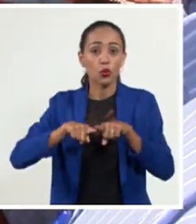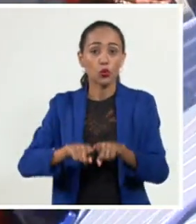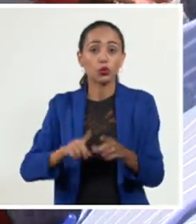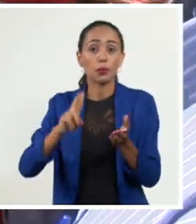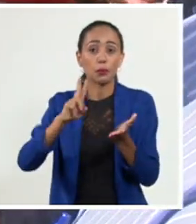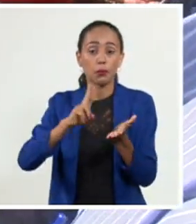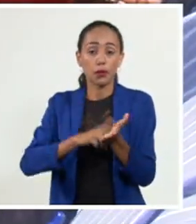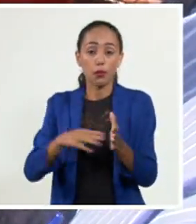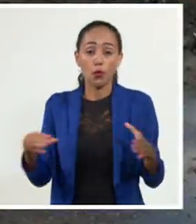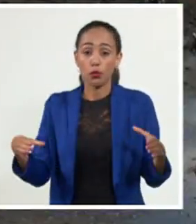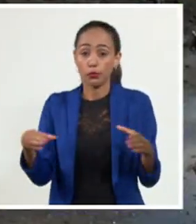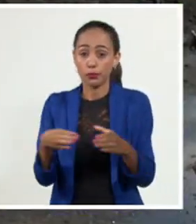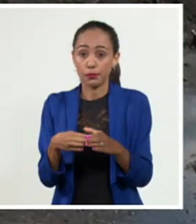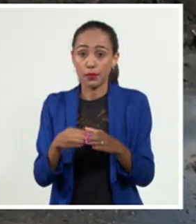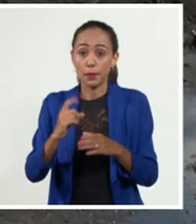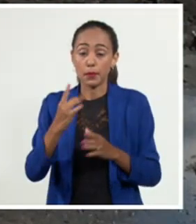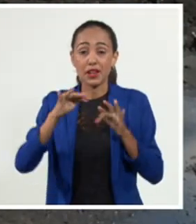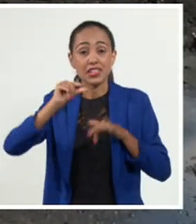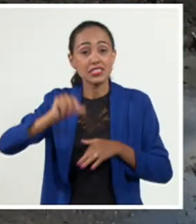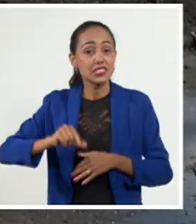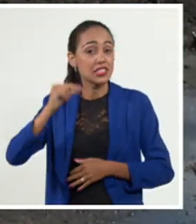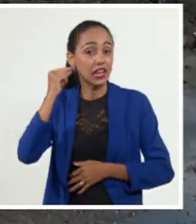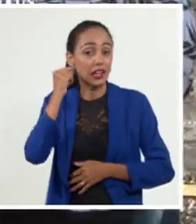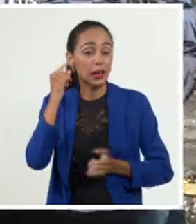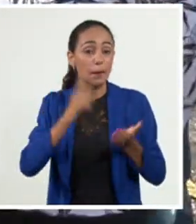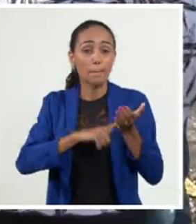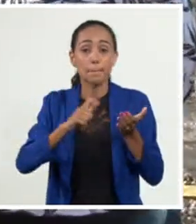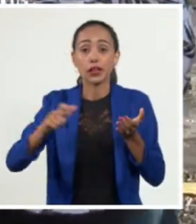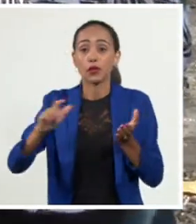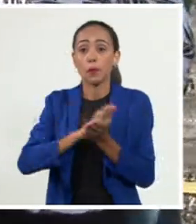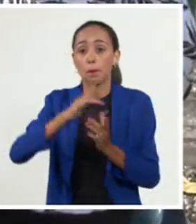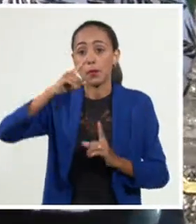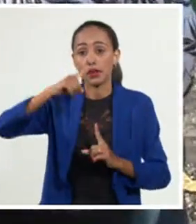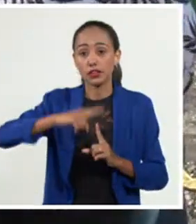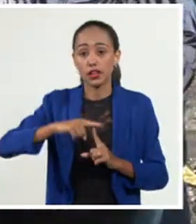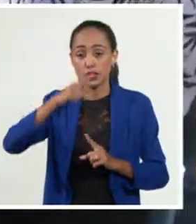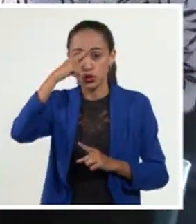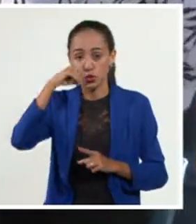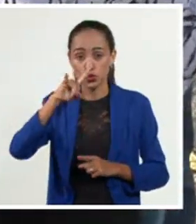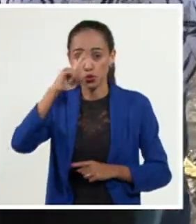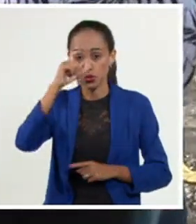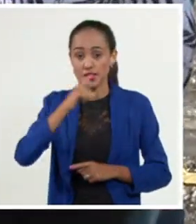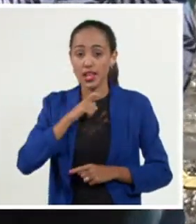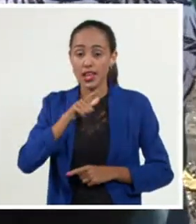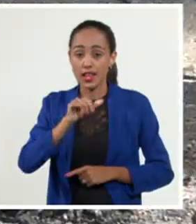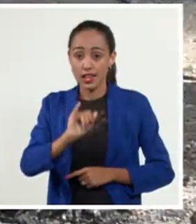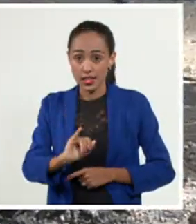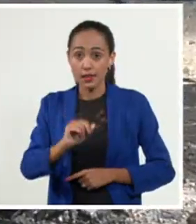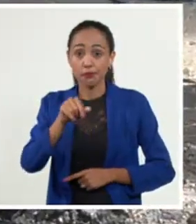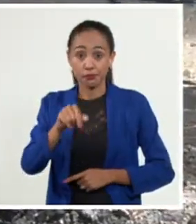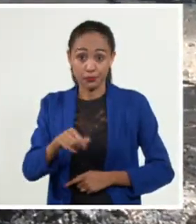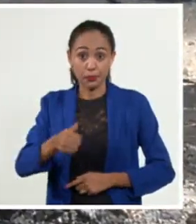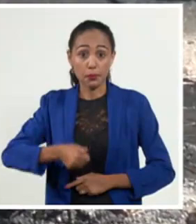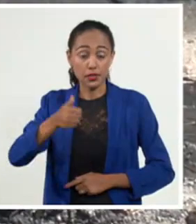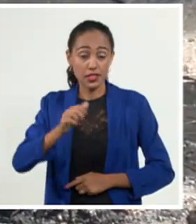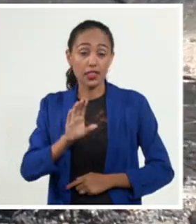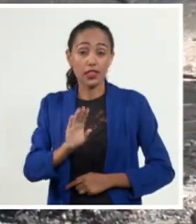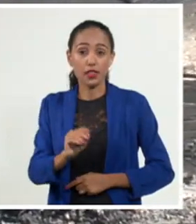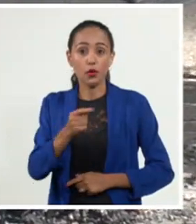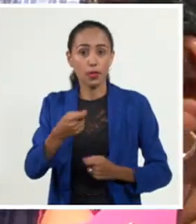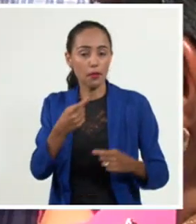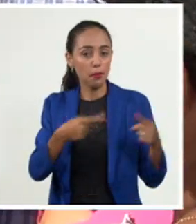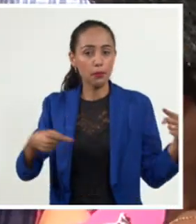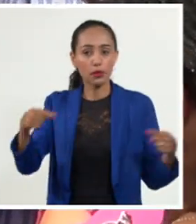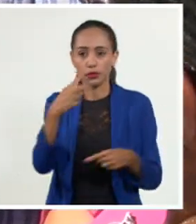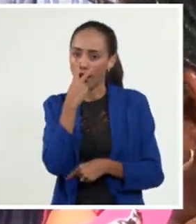miembro del comité central y primera secretaria del partido en matanzas sucely morfa gonzález el mandatario indicó priorizar la atención